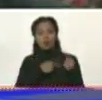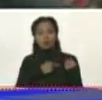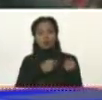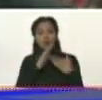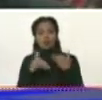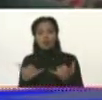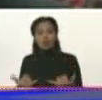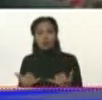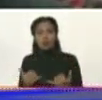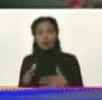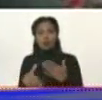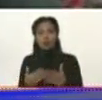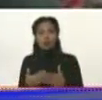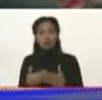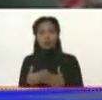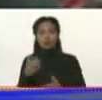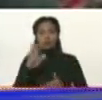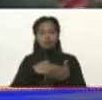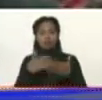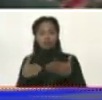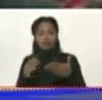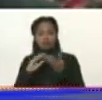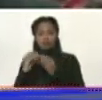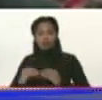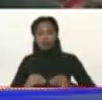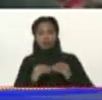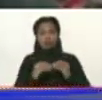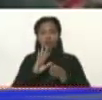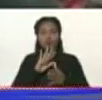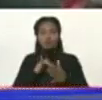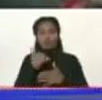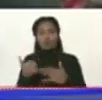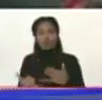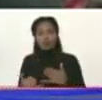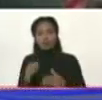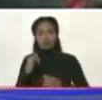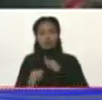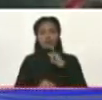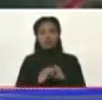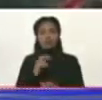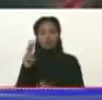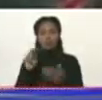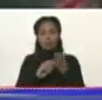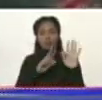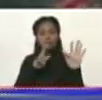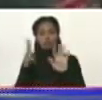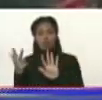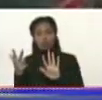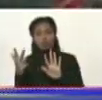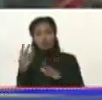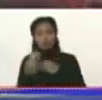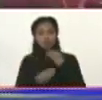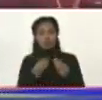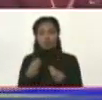llevar la agenda de las reparaciones en el plano internacional. En el 2018 realizamos un encuentro